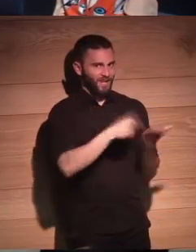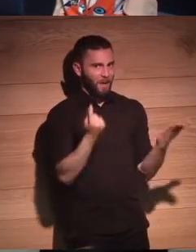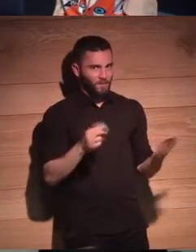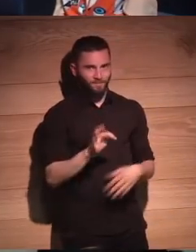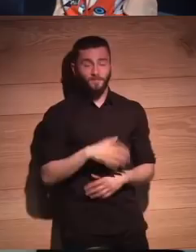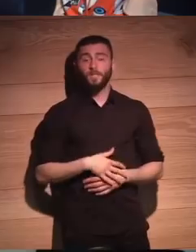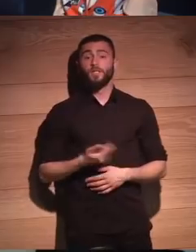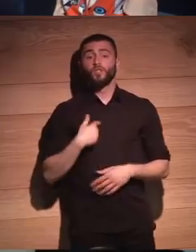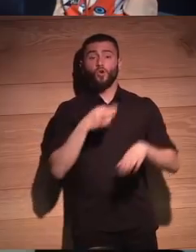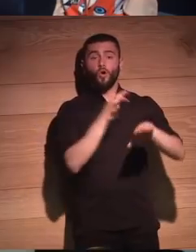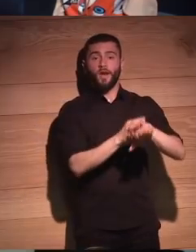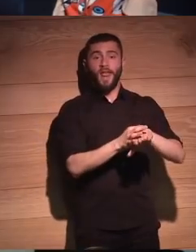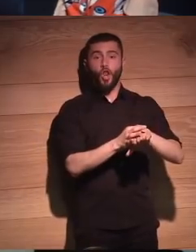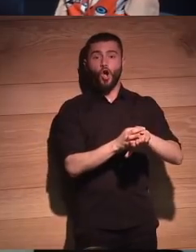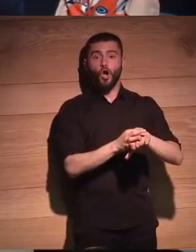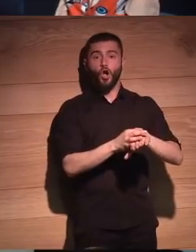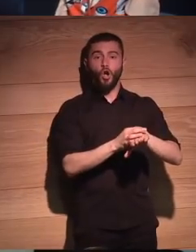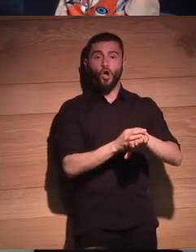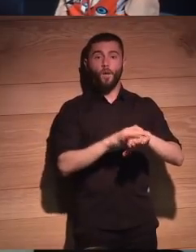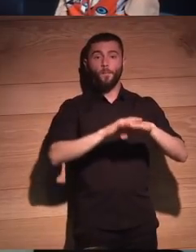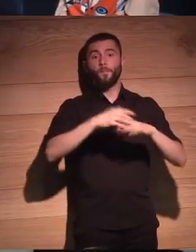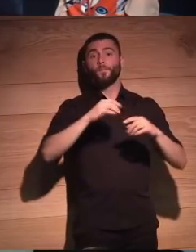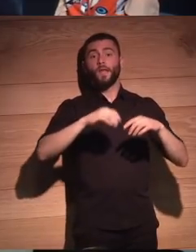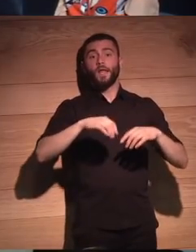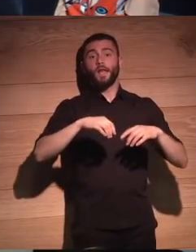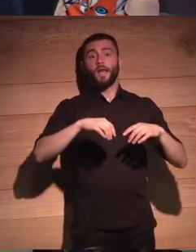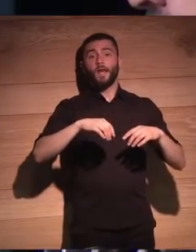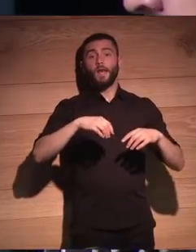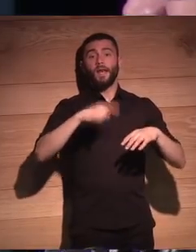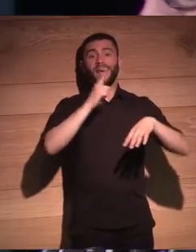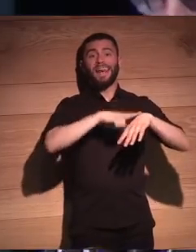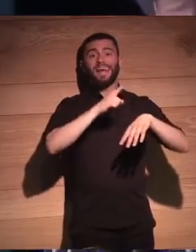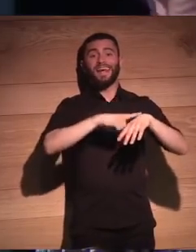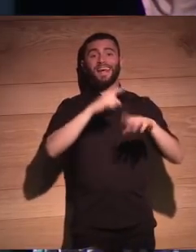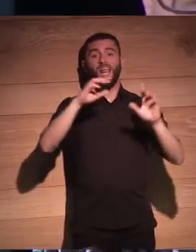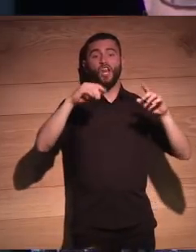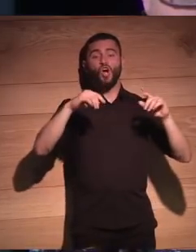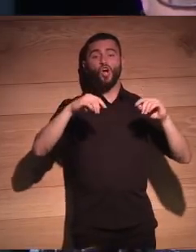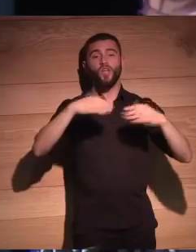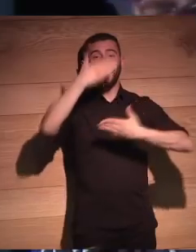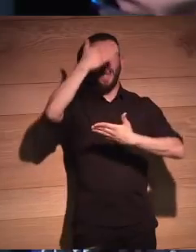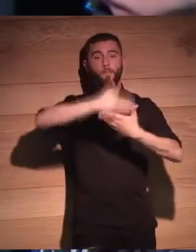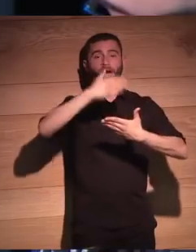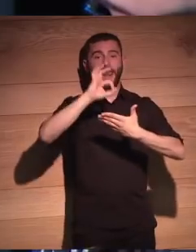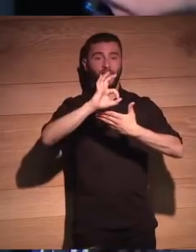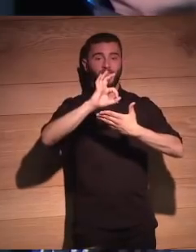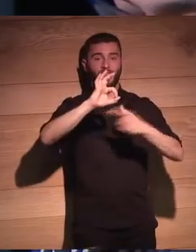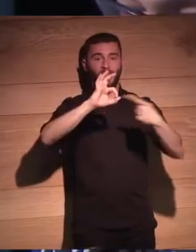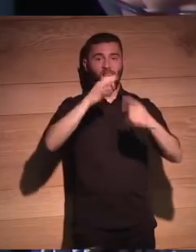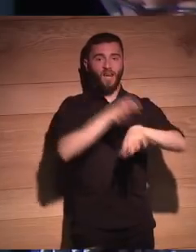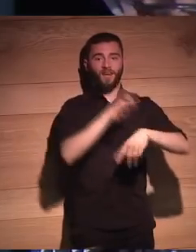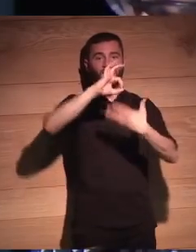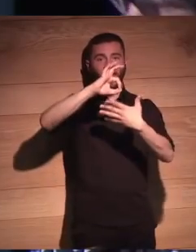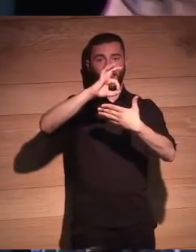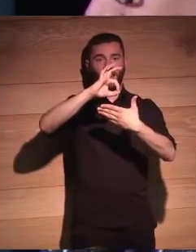efectivamente. Yo el reloj de pared que tiene. El reloj de pared. O sea, donde, ¿sabes? Cuando, bueno, el relojito que